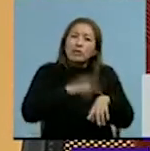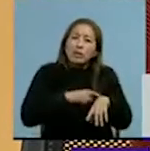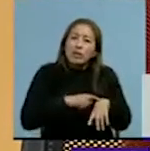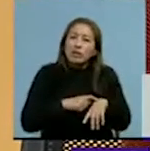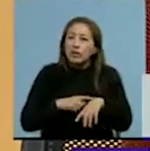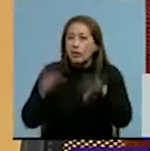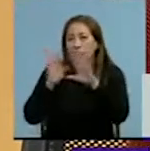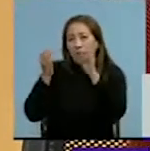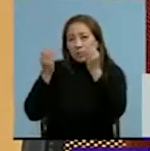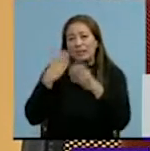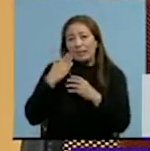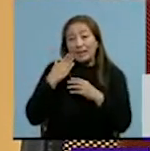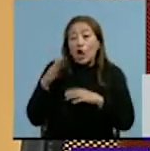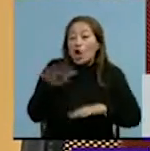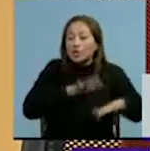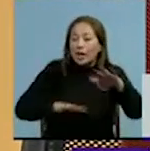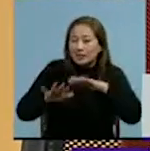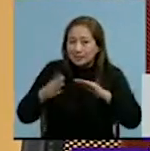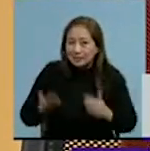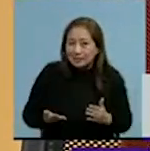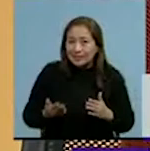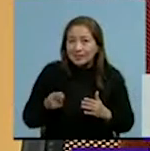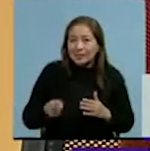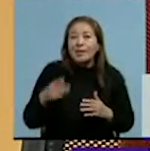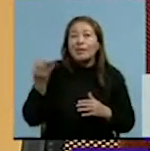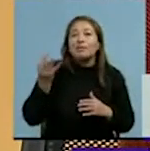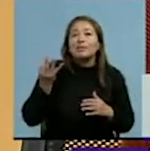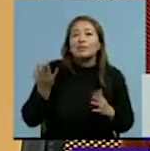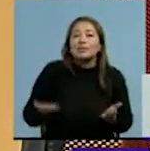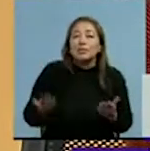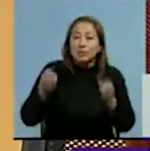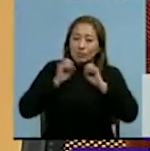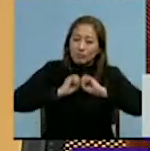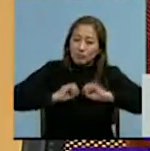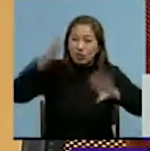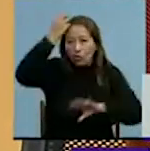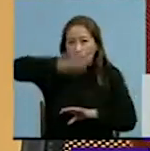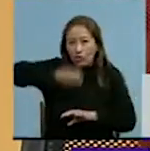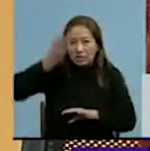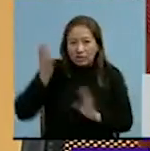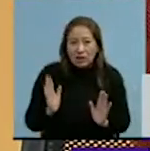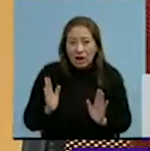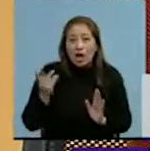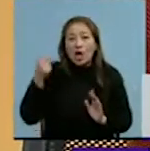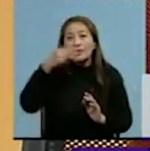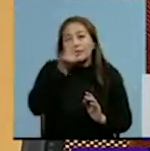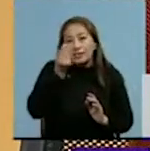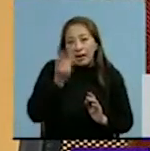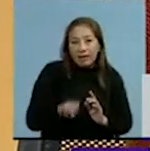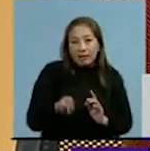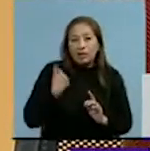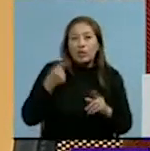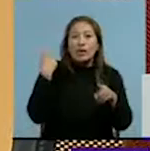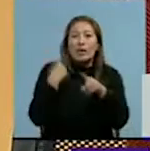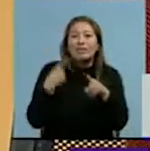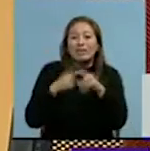horas hola buenas tardes y preparándonos específicamente se hace el lanzamiento oficial de temporada este sábado en el marco